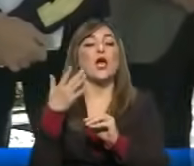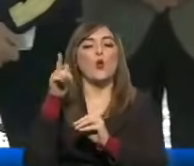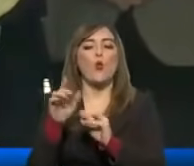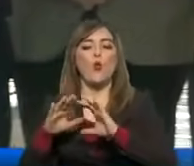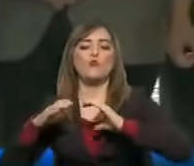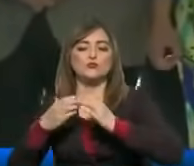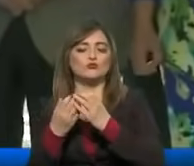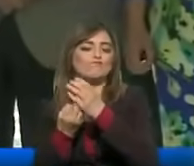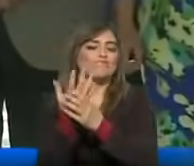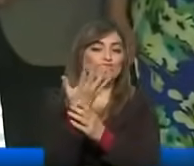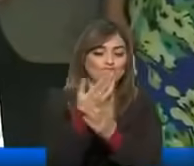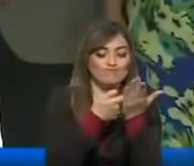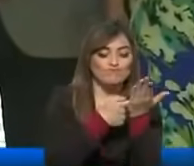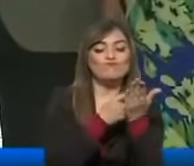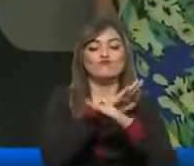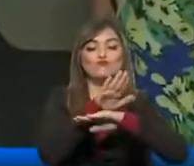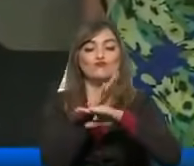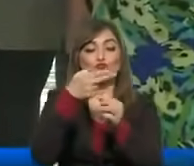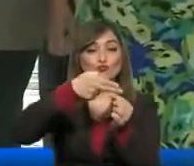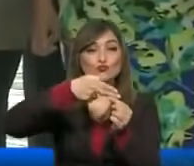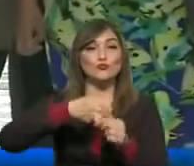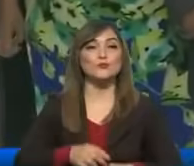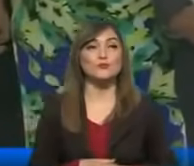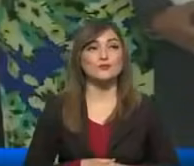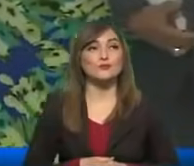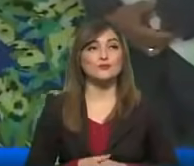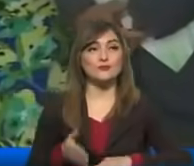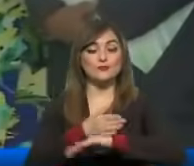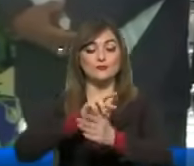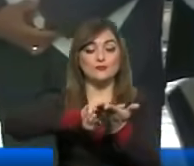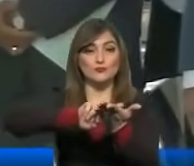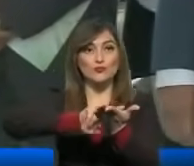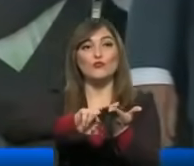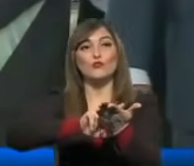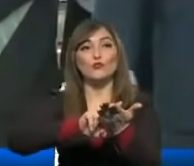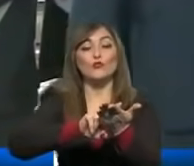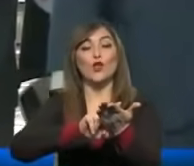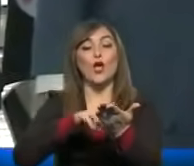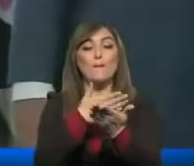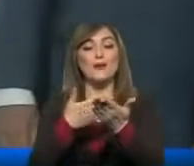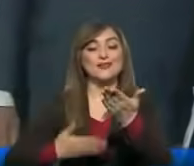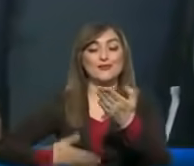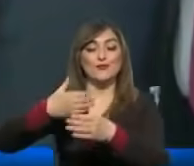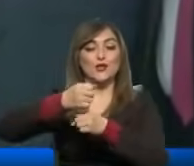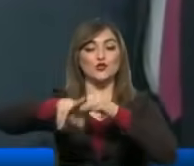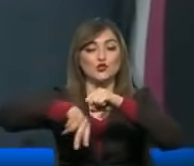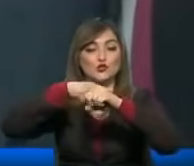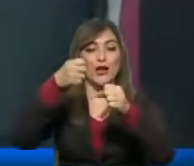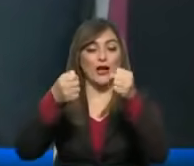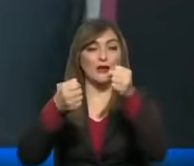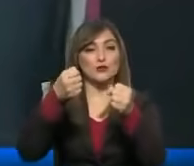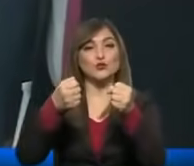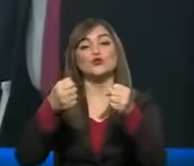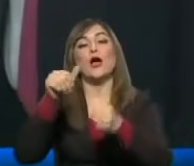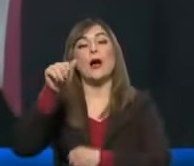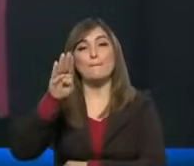tema de los combustibles. Antes de esta reunión, Abel Gómez habló con la prensa y mencionó los puntos para los cuales